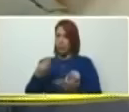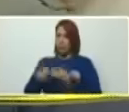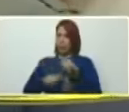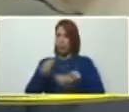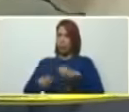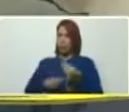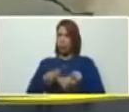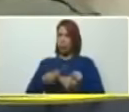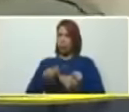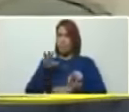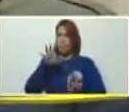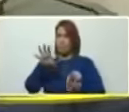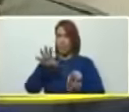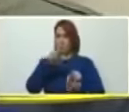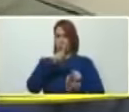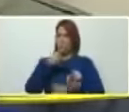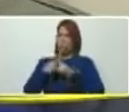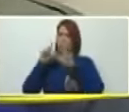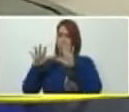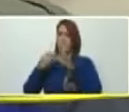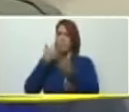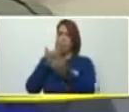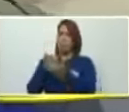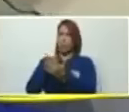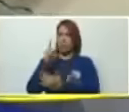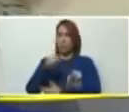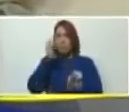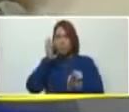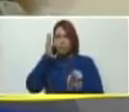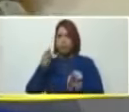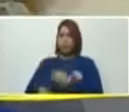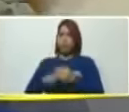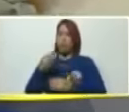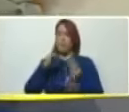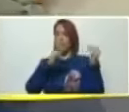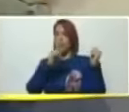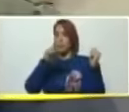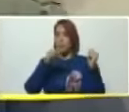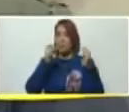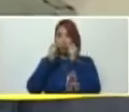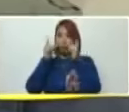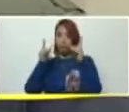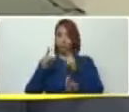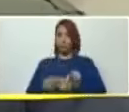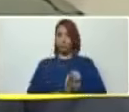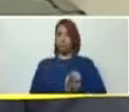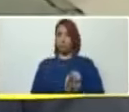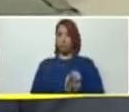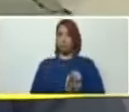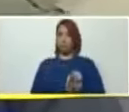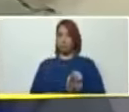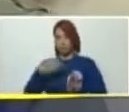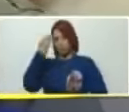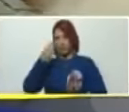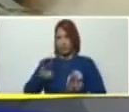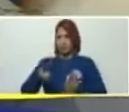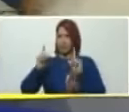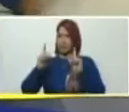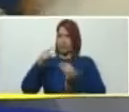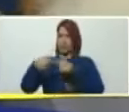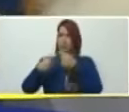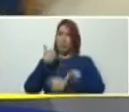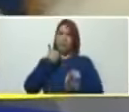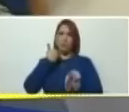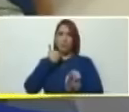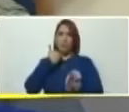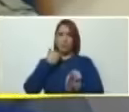el 1x10, además, bueno, genera una esperanza impresionante. Creo que nos ha permitido, después de la pandemia,